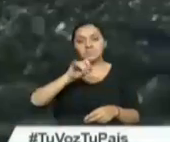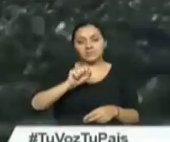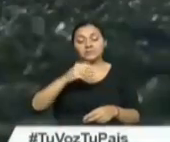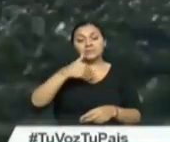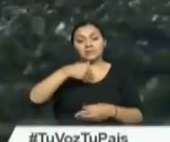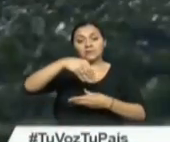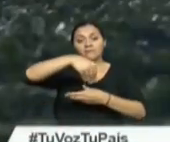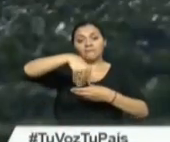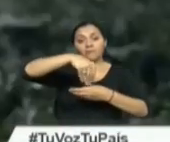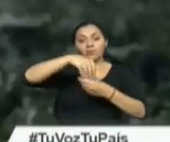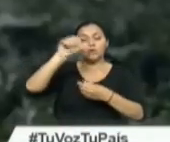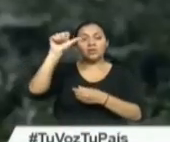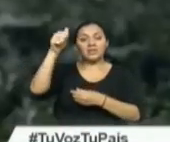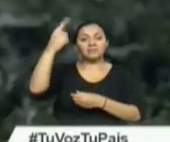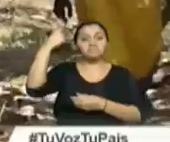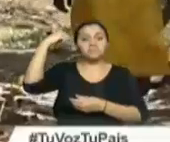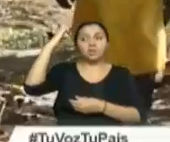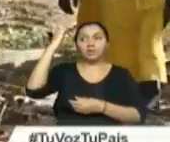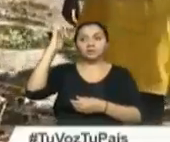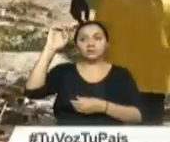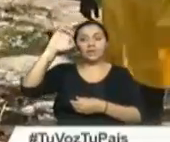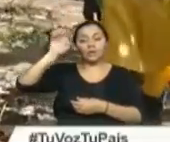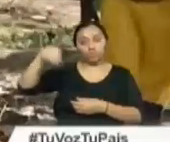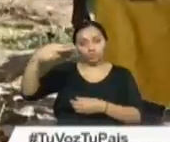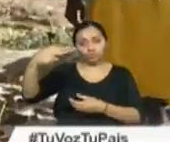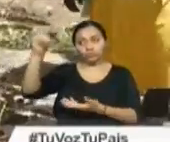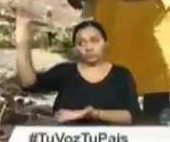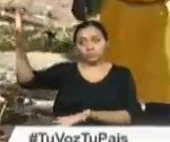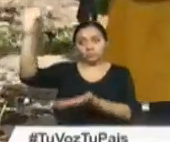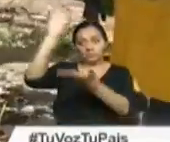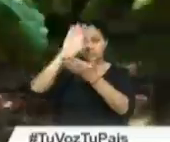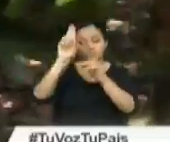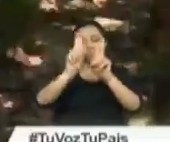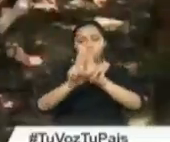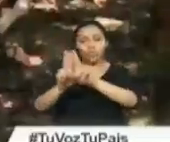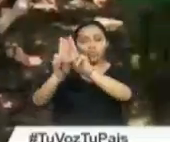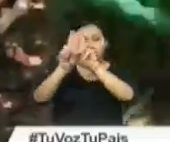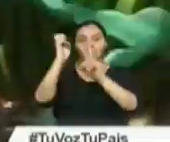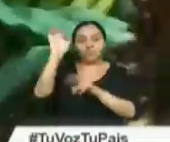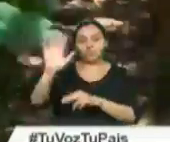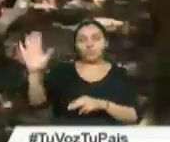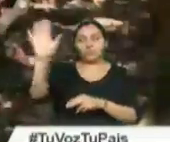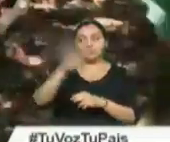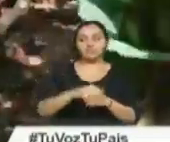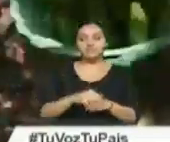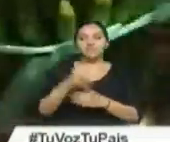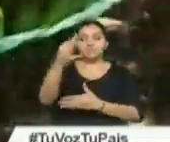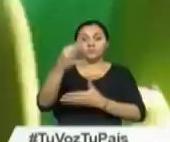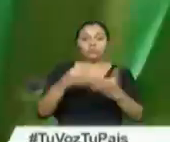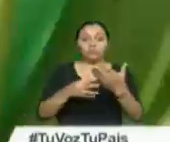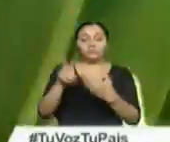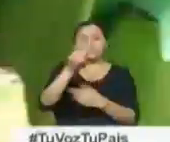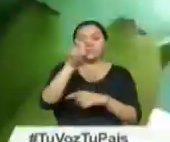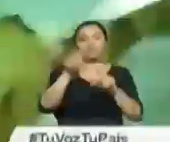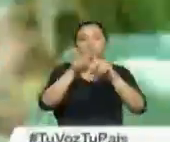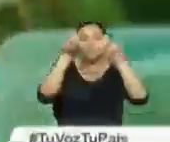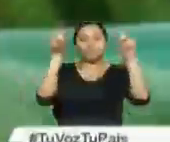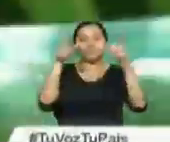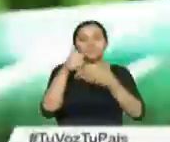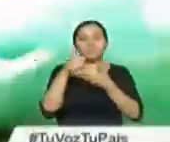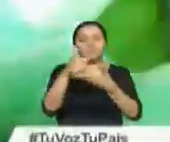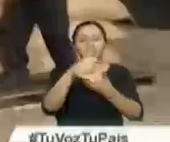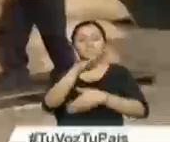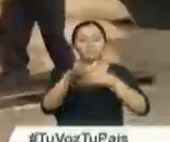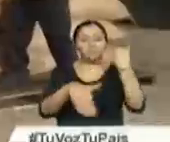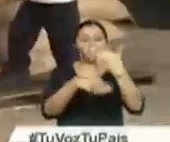10 millones de euros y que es cofinanciado por la Unión Europea. En total, 200 empresas se beneficiarán con